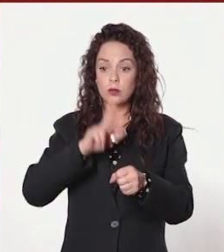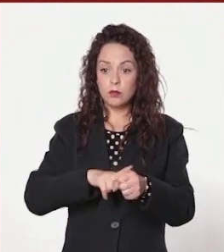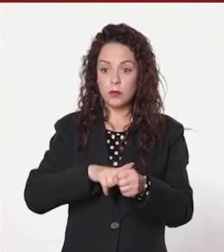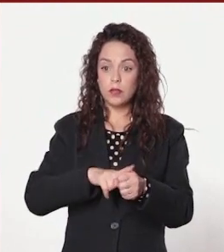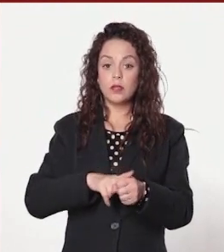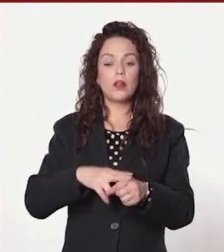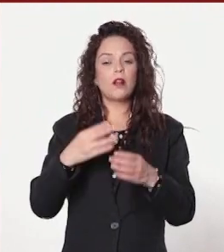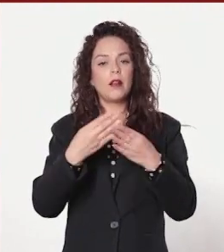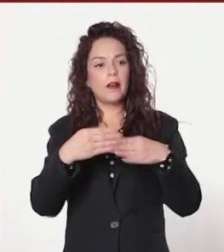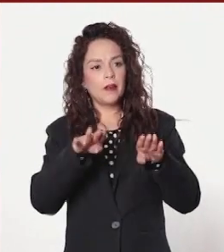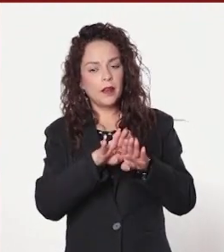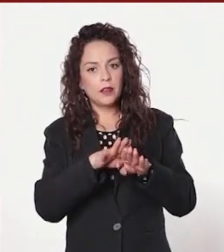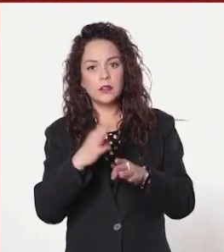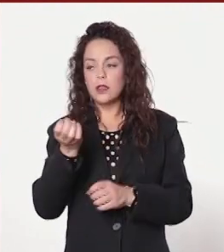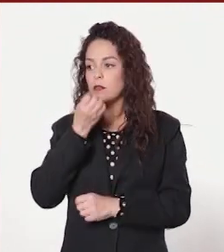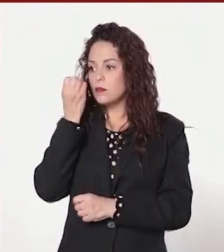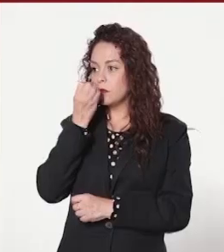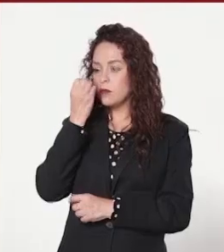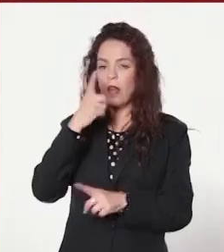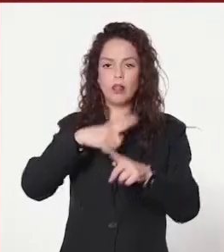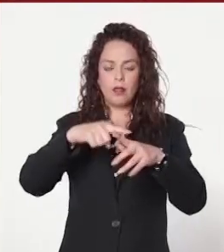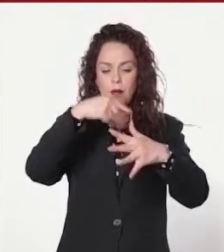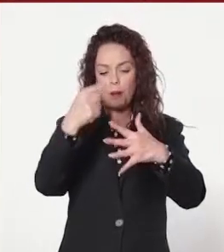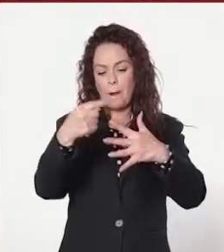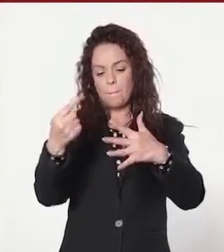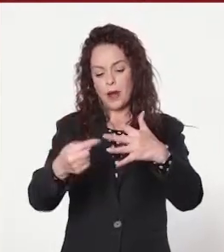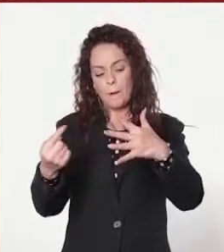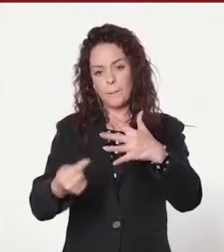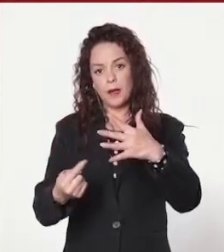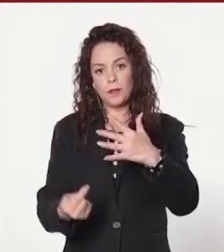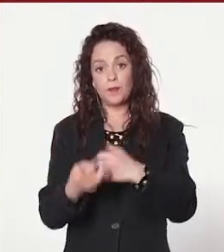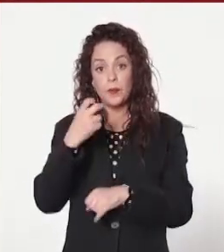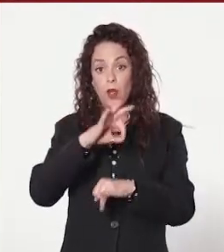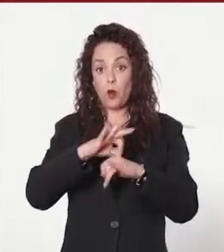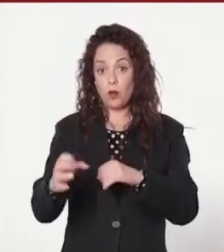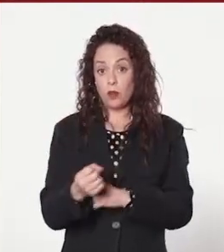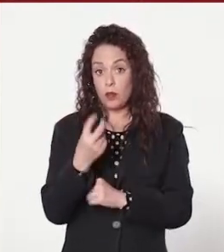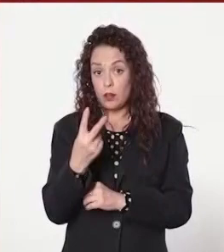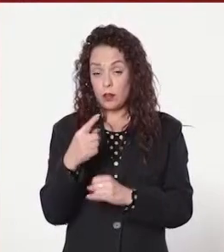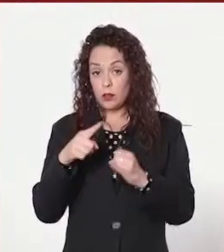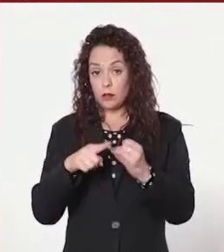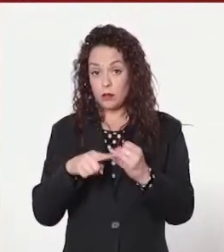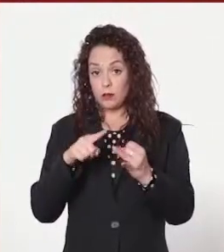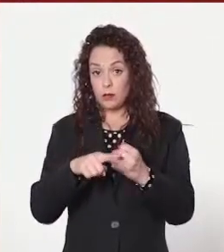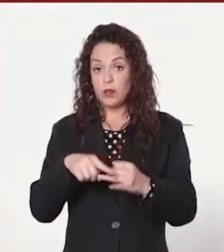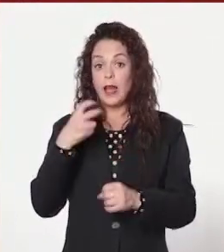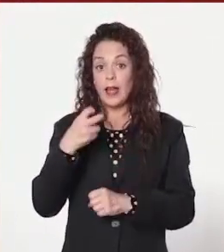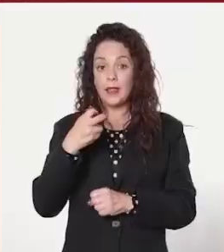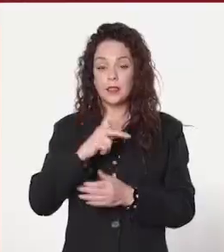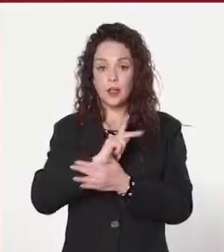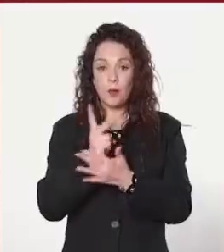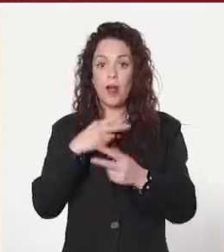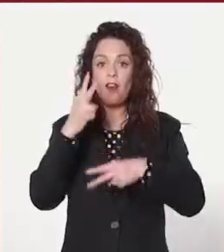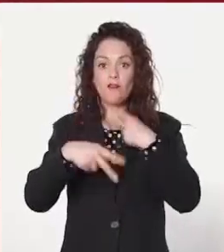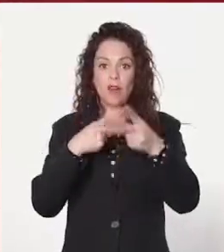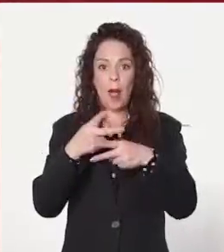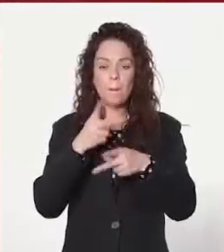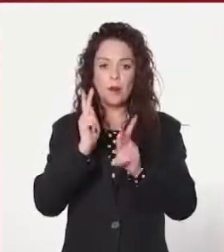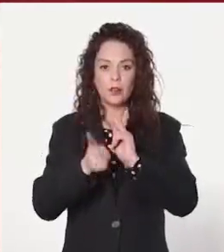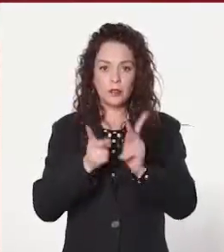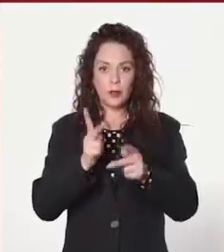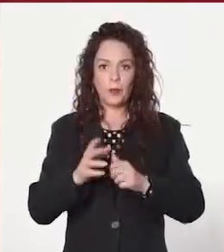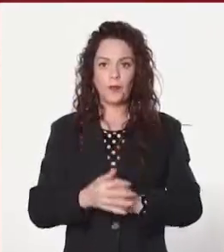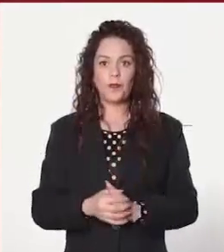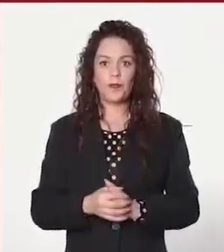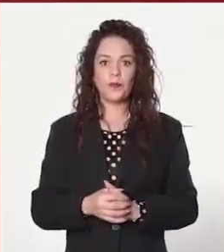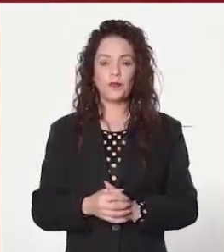tóxicos, domiciliarios y escolares, entre otros. Estos últimos dos especialmente son de los que hablaremos en este programa. Los residuos que se